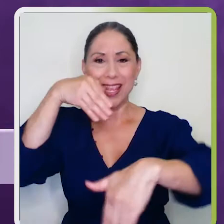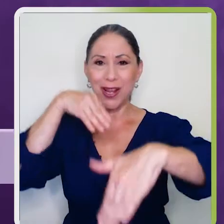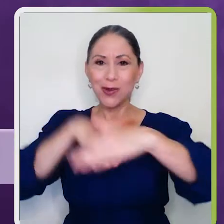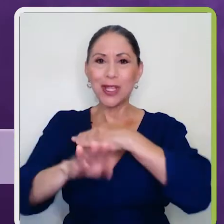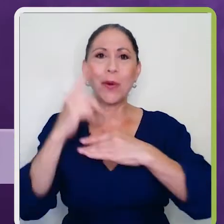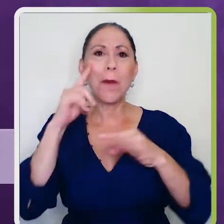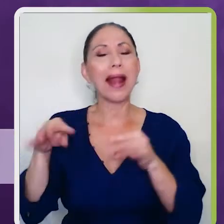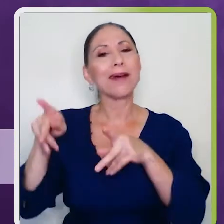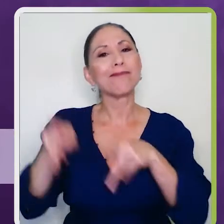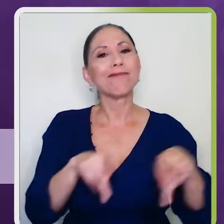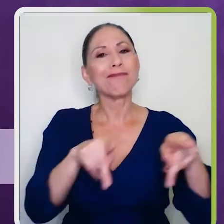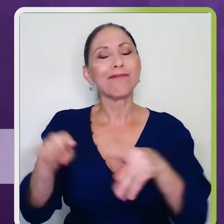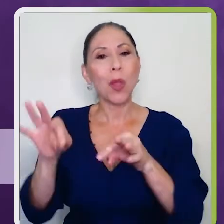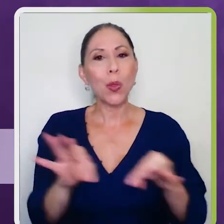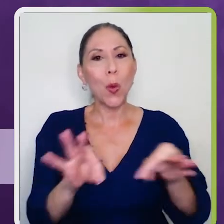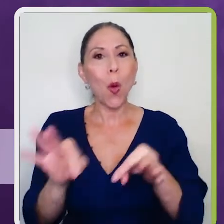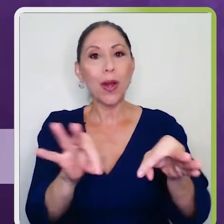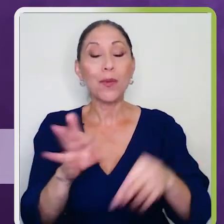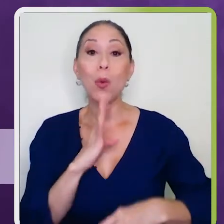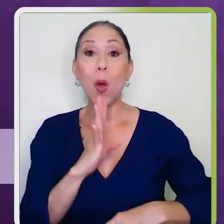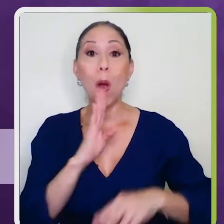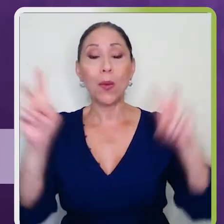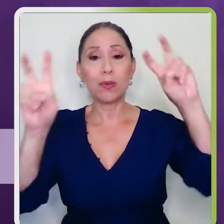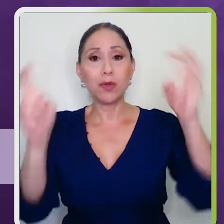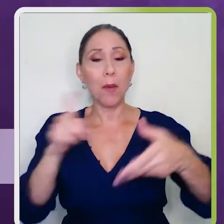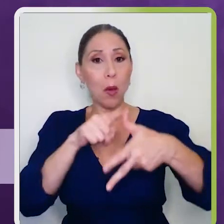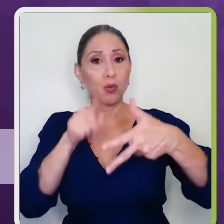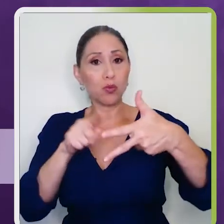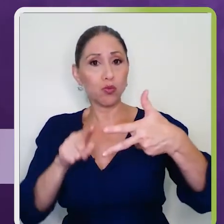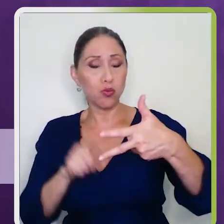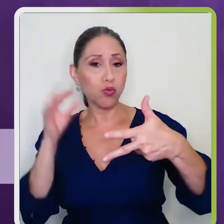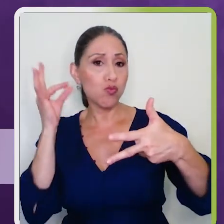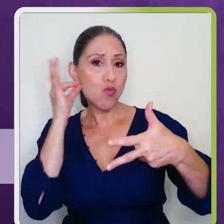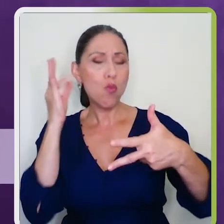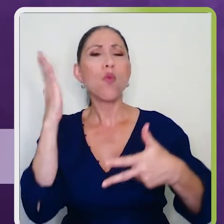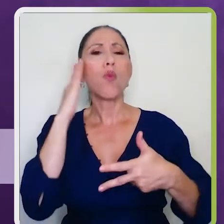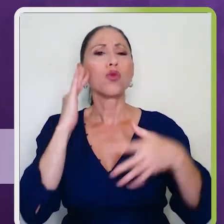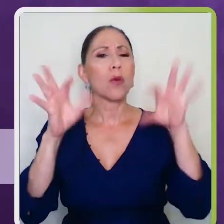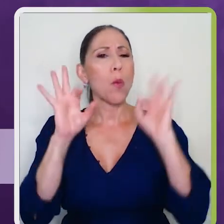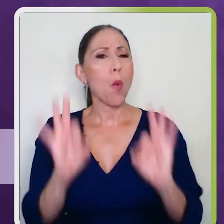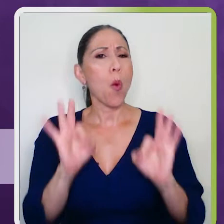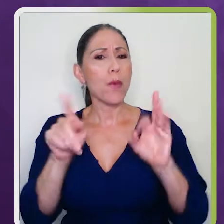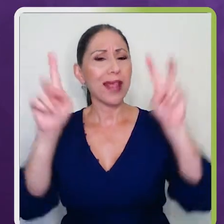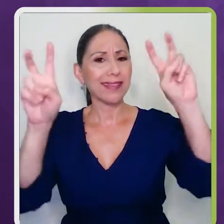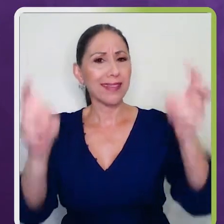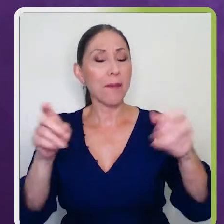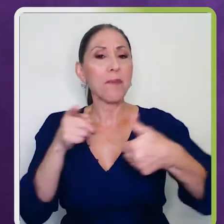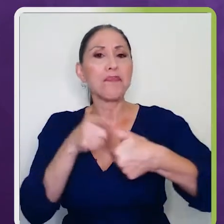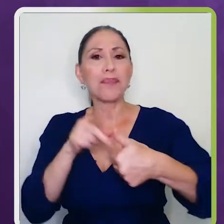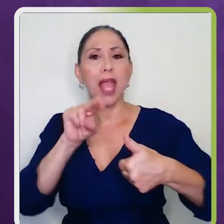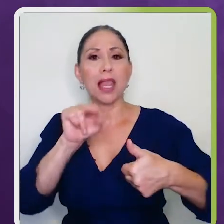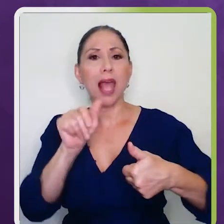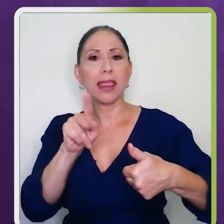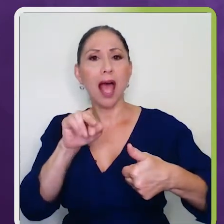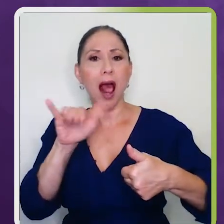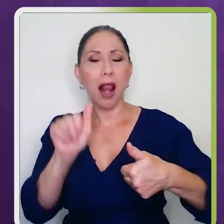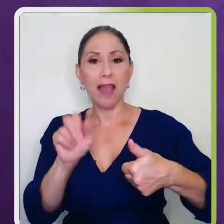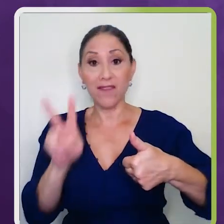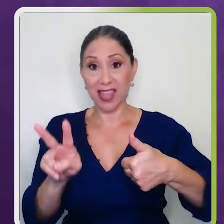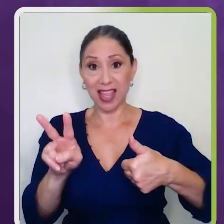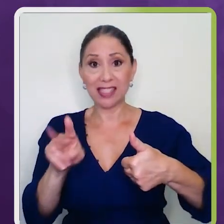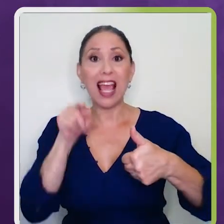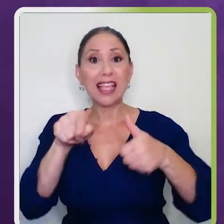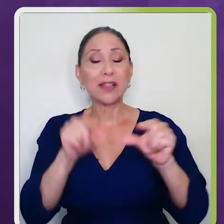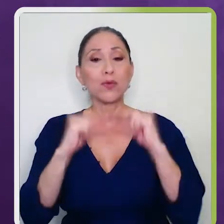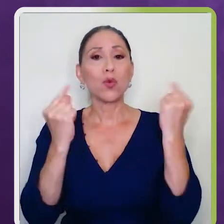para realizar turismo. Y para hablar de este tema nos acompañan tres mujeres que conocen muy bien este campo. Se trata de Natalia Vindas de la